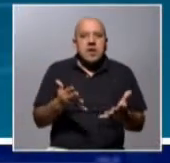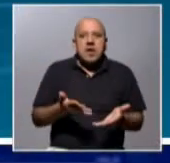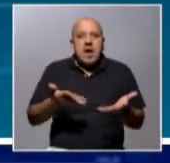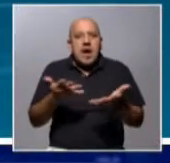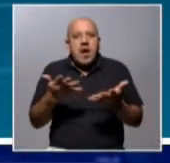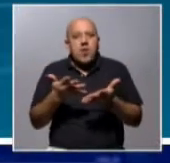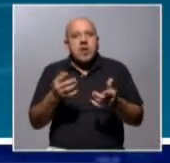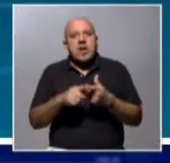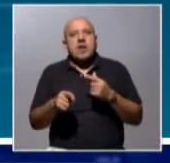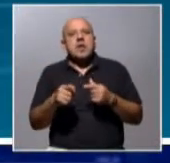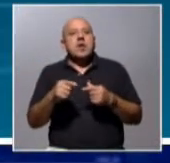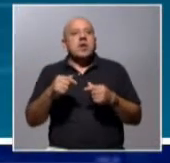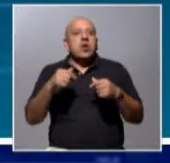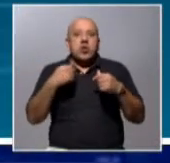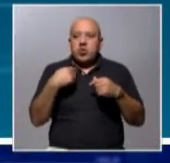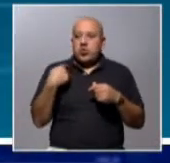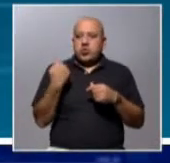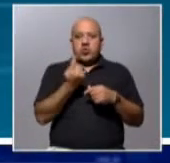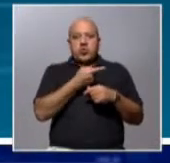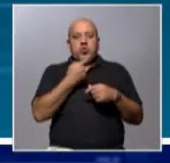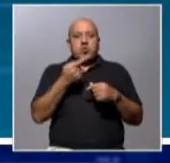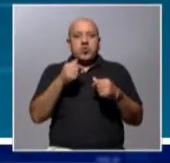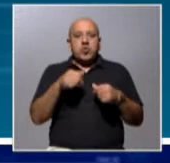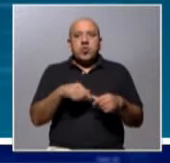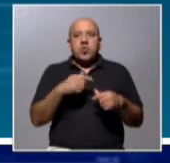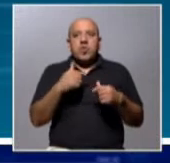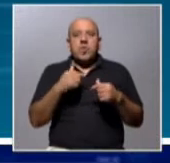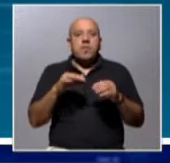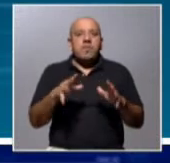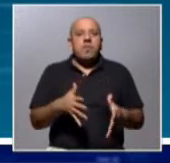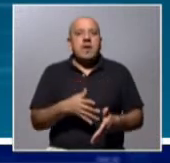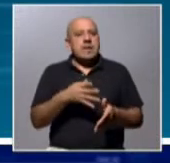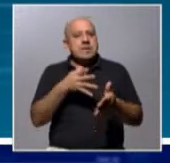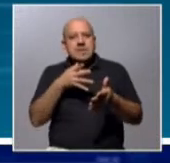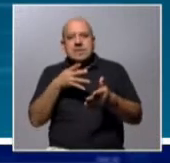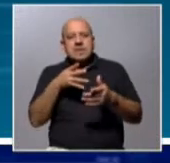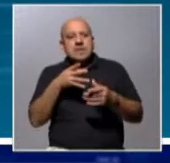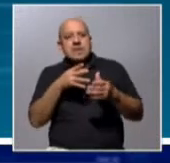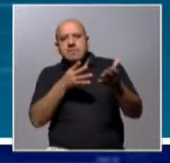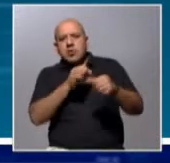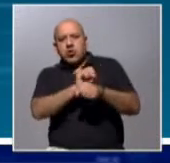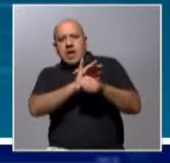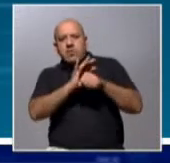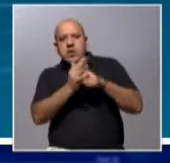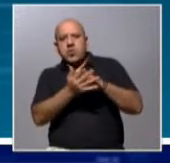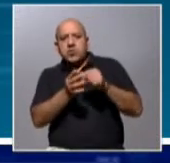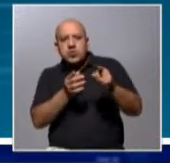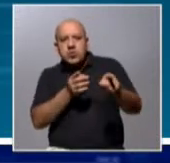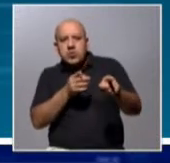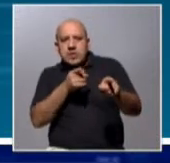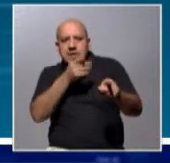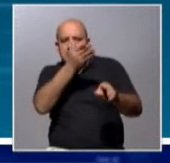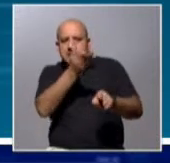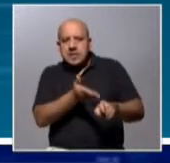enemigo externo y que todos tenemos que poner todo de nosotros para combatir ese enemigo externo. Ahora, ¿qué pasa cuando ese enemigo